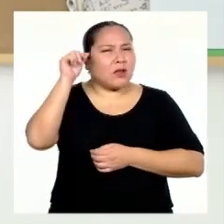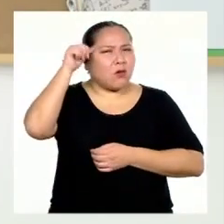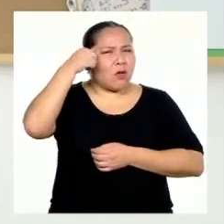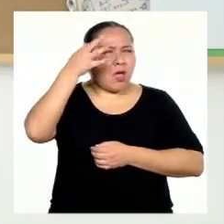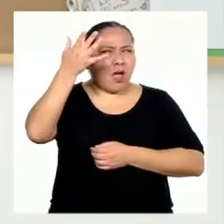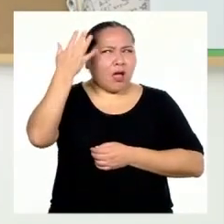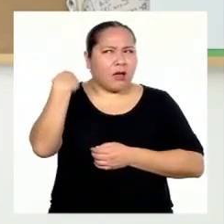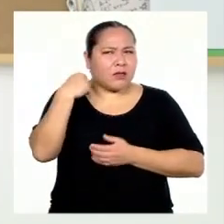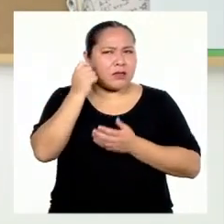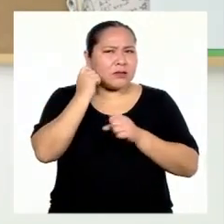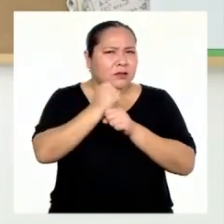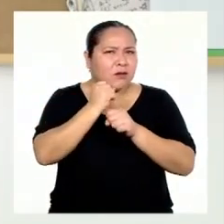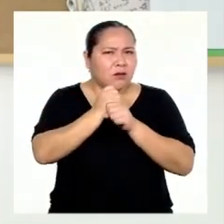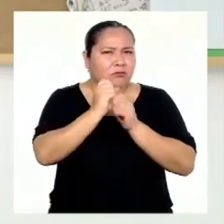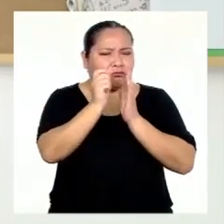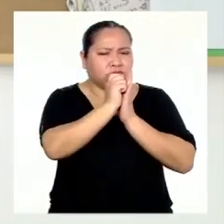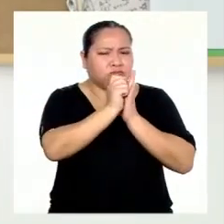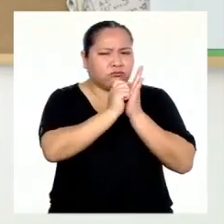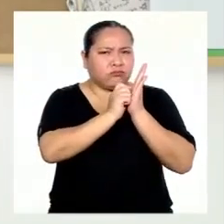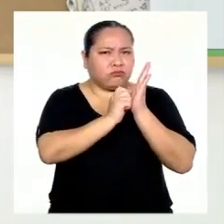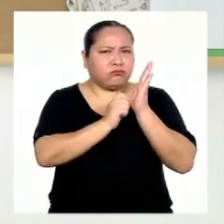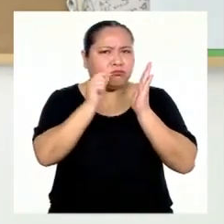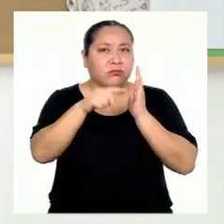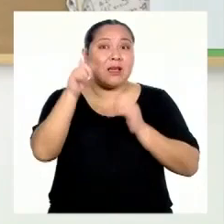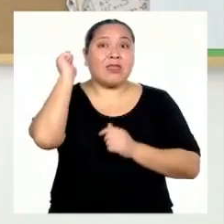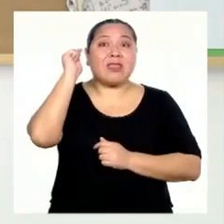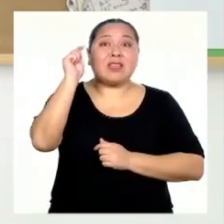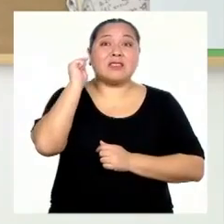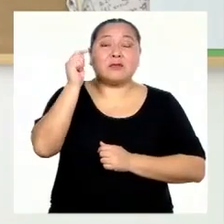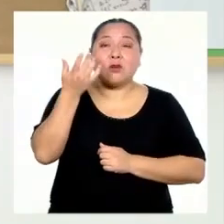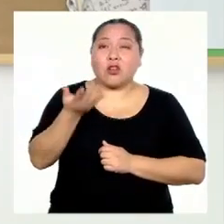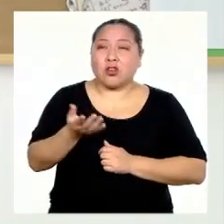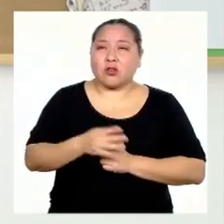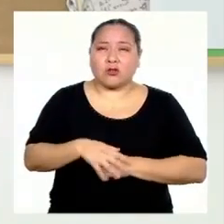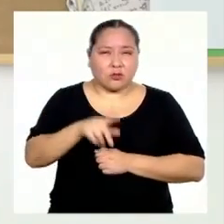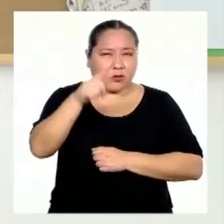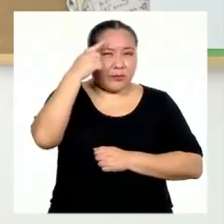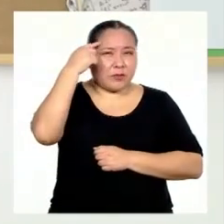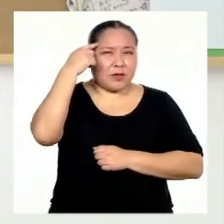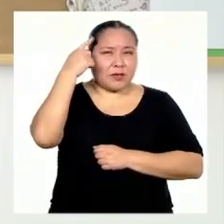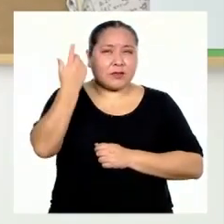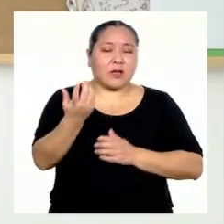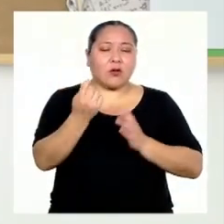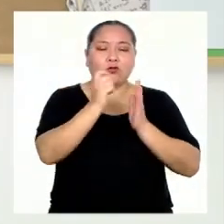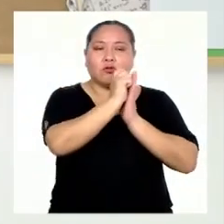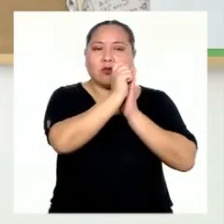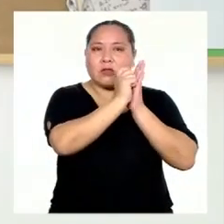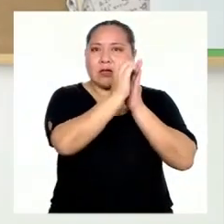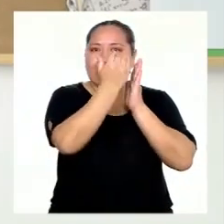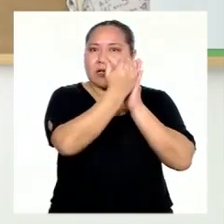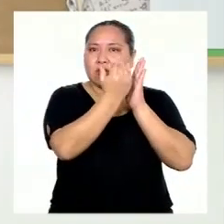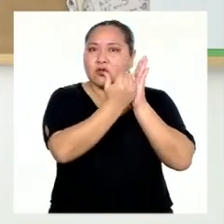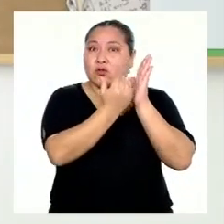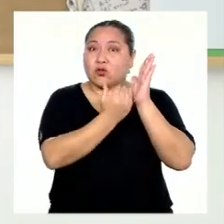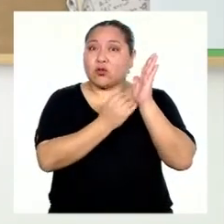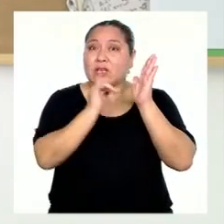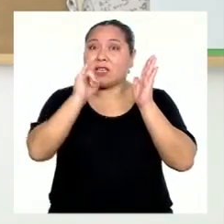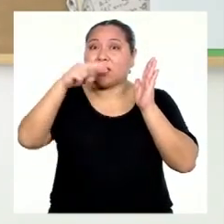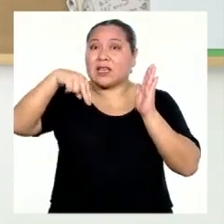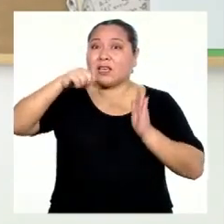días trabajamos en la elaboración de nuestro testimonio? ¿Creen que un texto instructivo tiene las